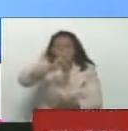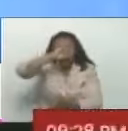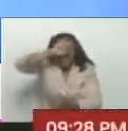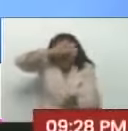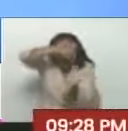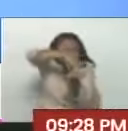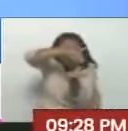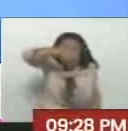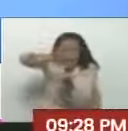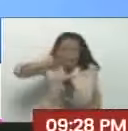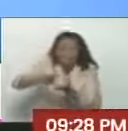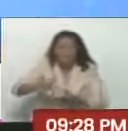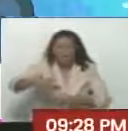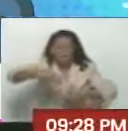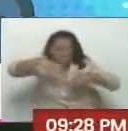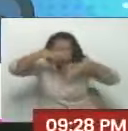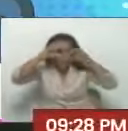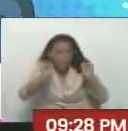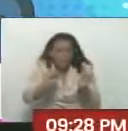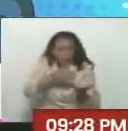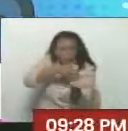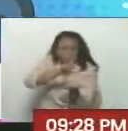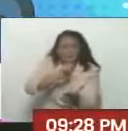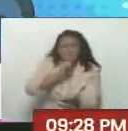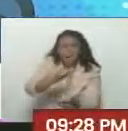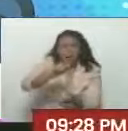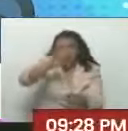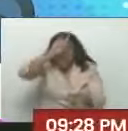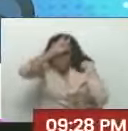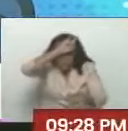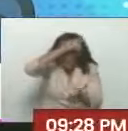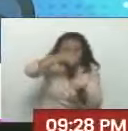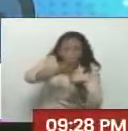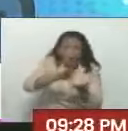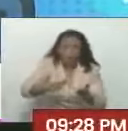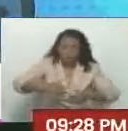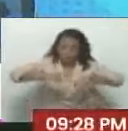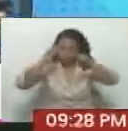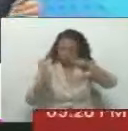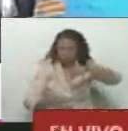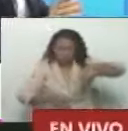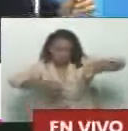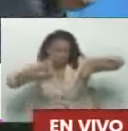diablas, demonias, demonios. ¡A mis pies!